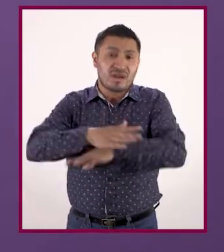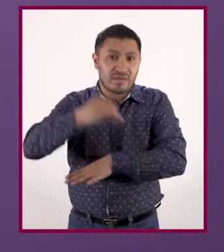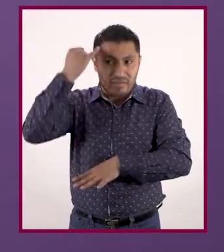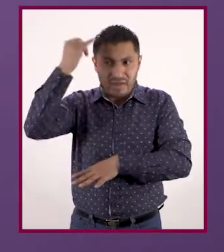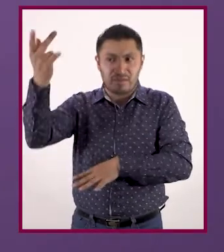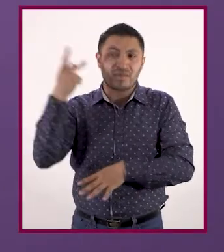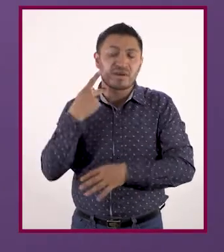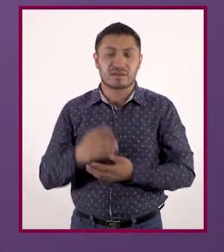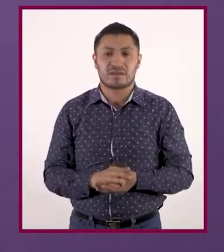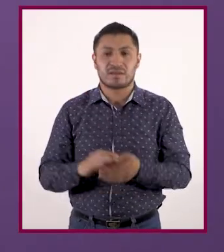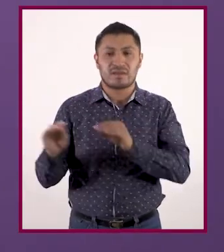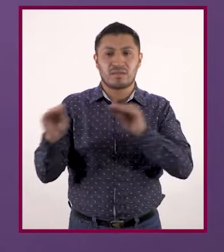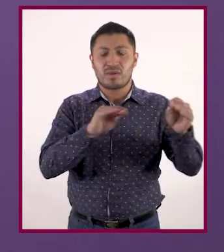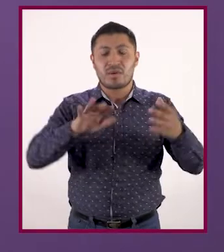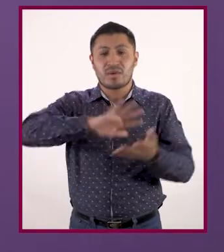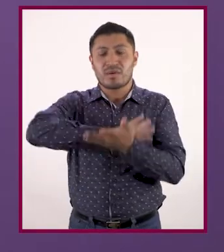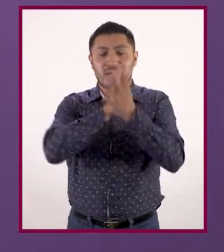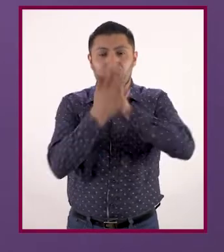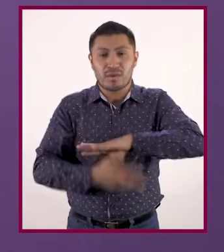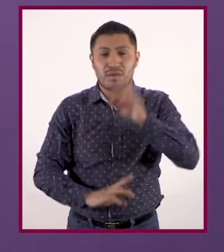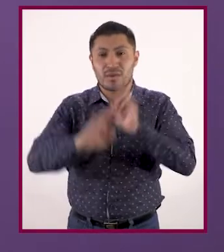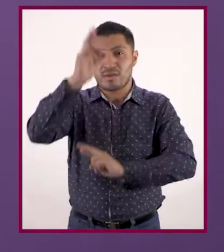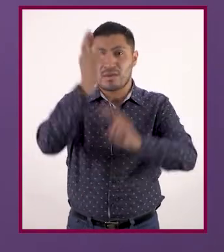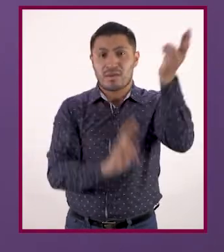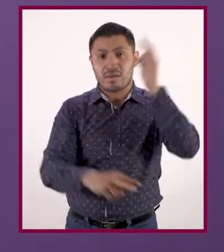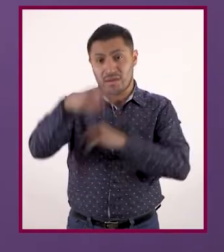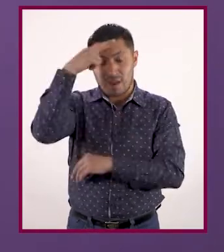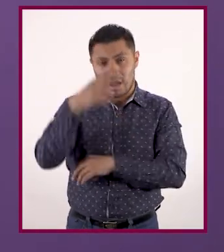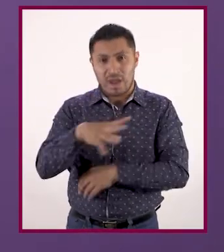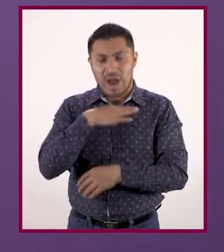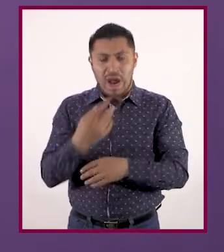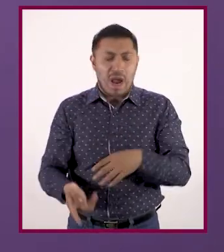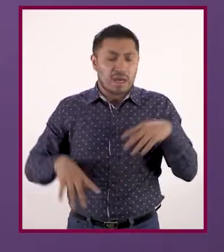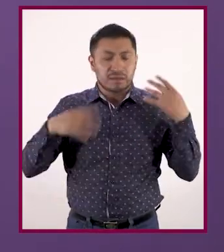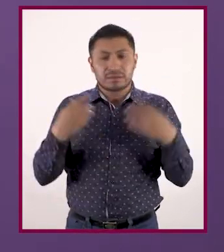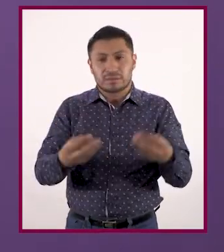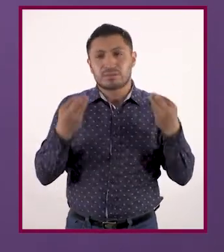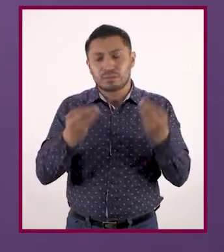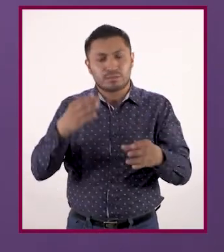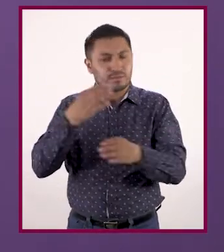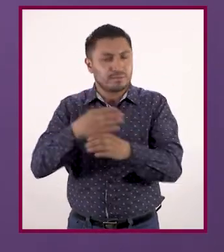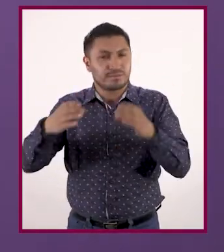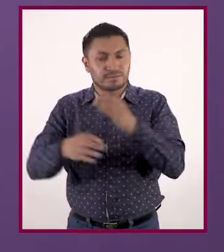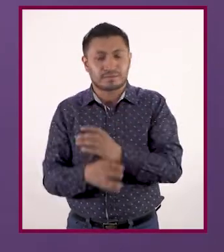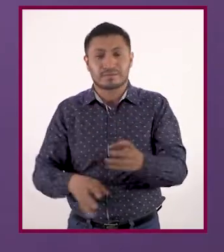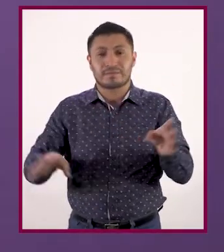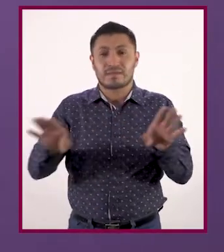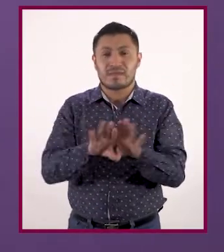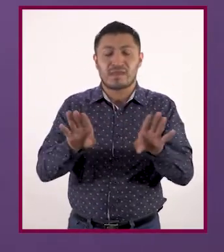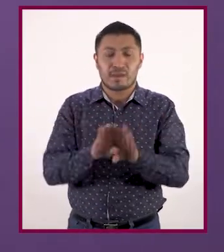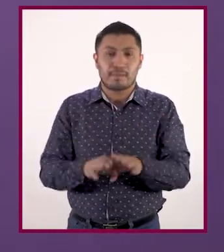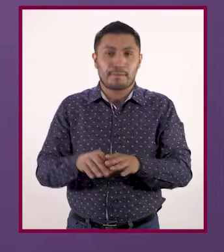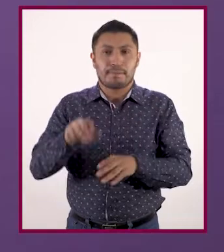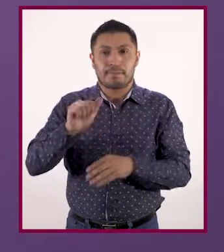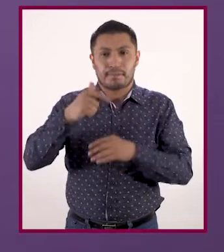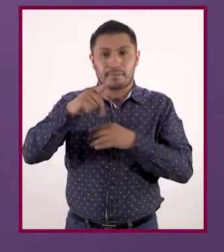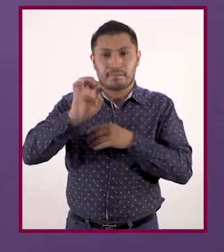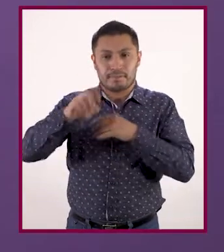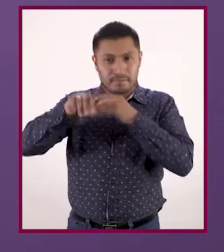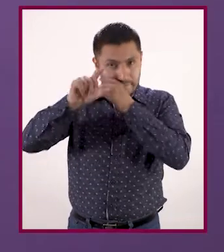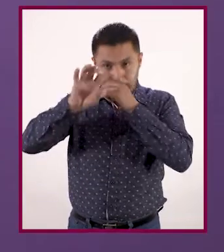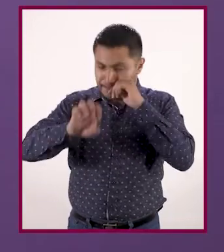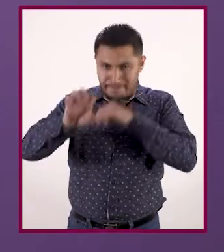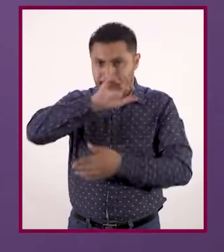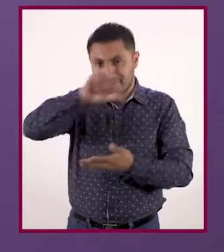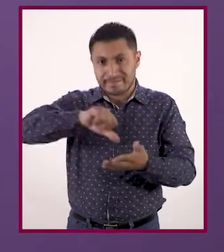transformador de la revolución mexicana dio como resultado entre muchas otras cosas un estado como agente central en todos